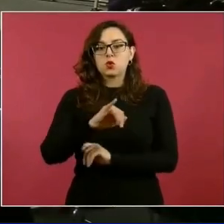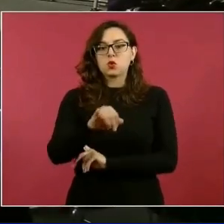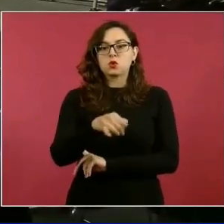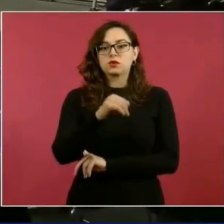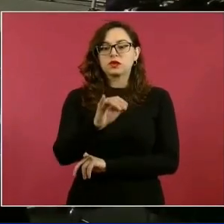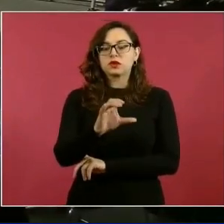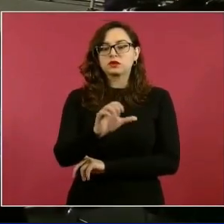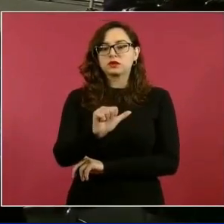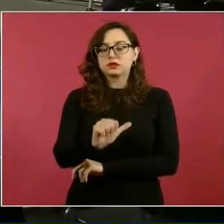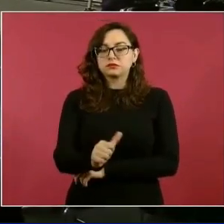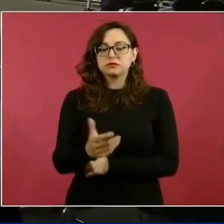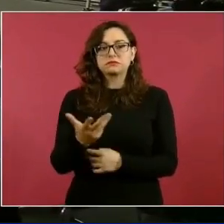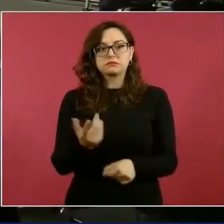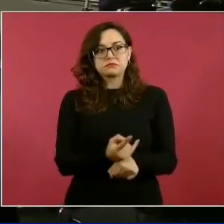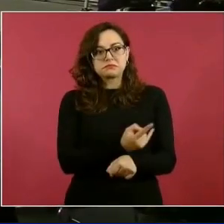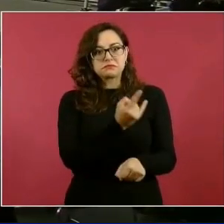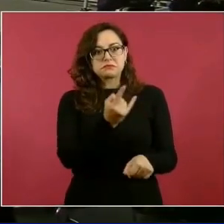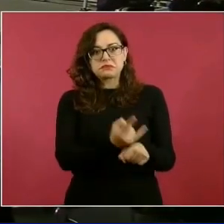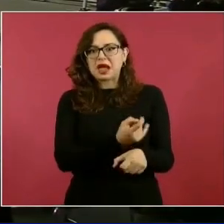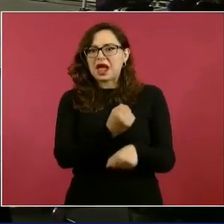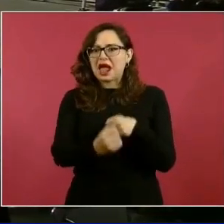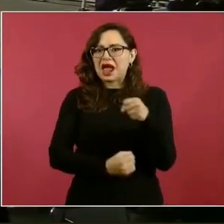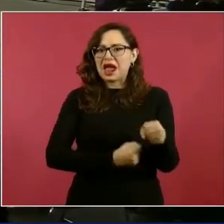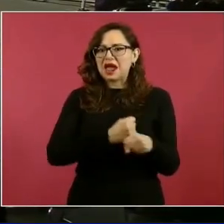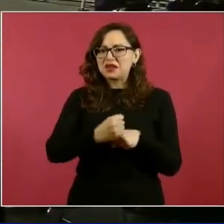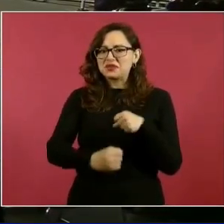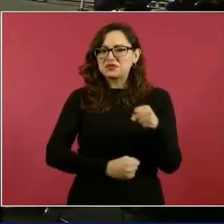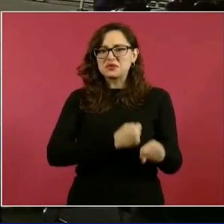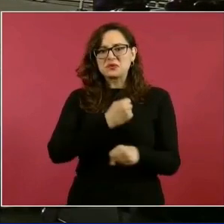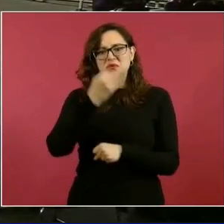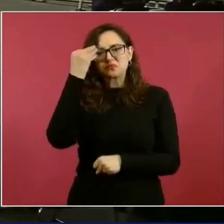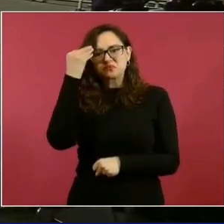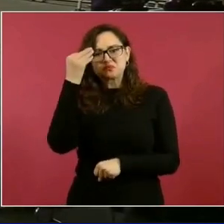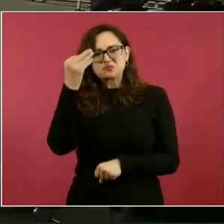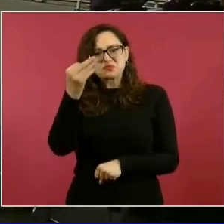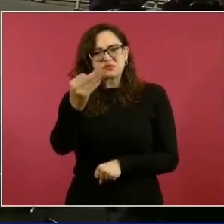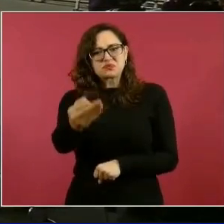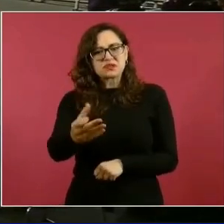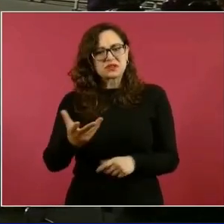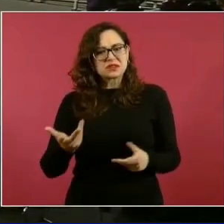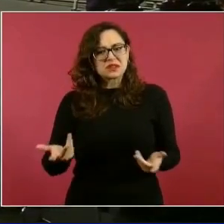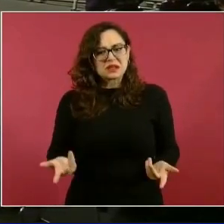conciliación y arbitraje, que se tardan años? No fuera